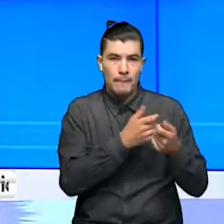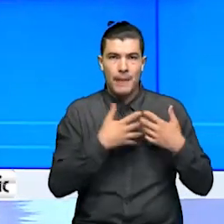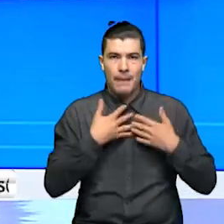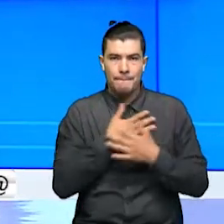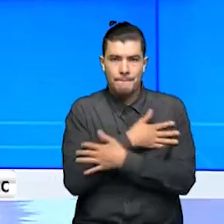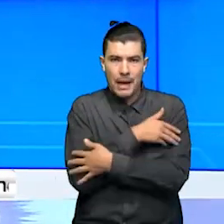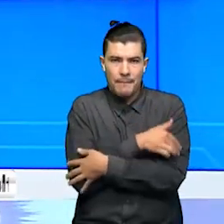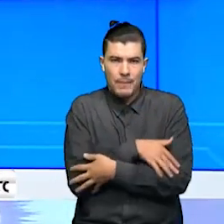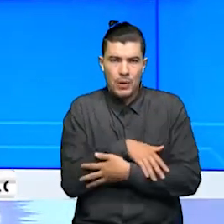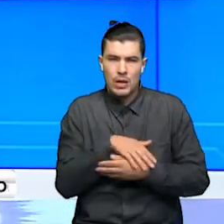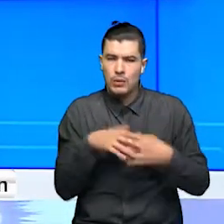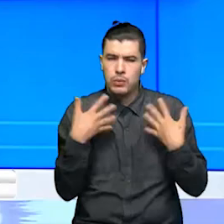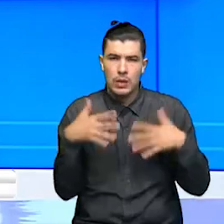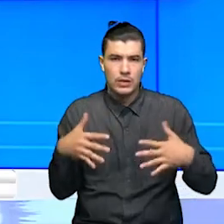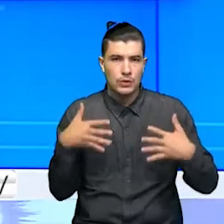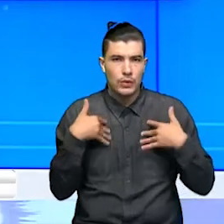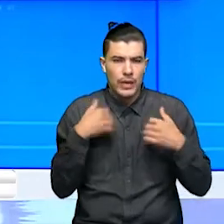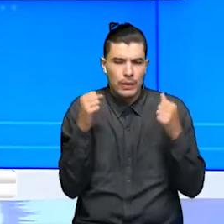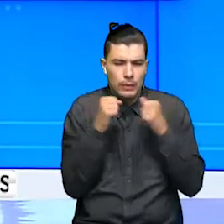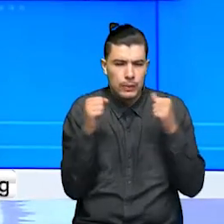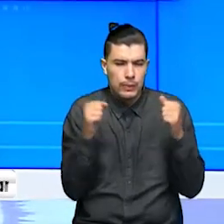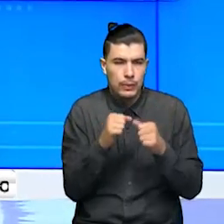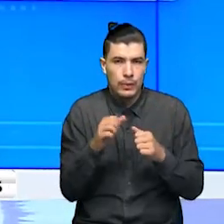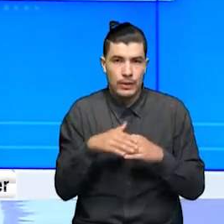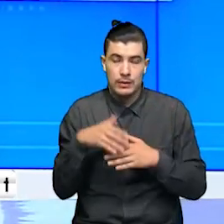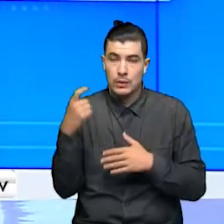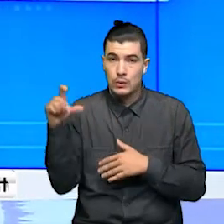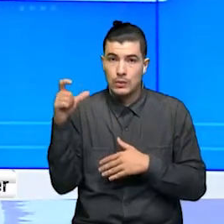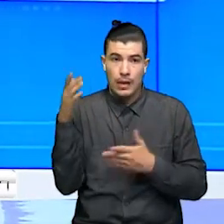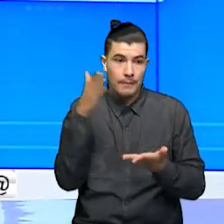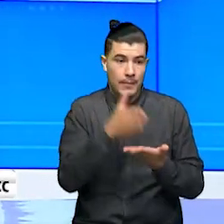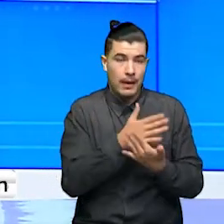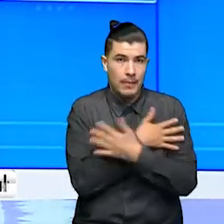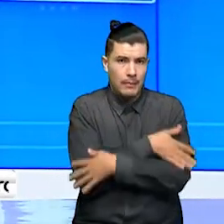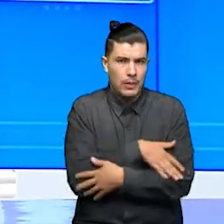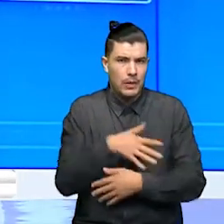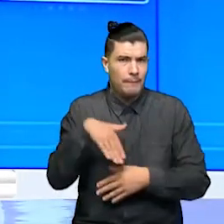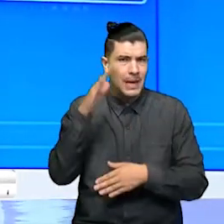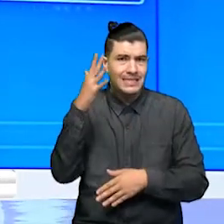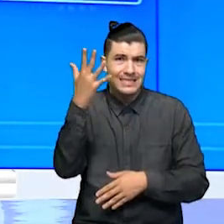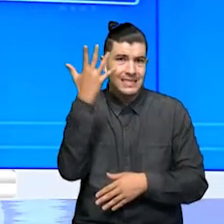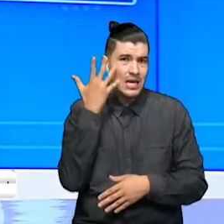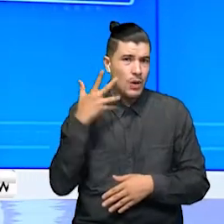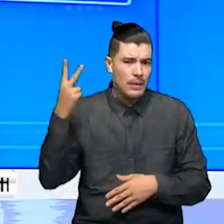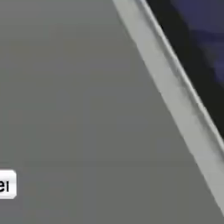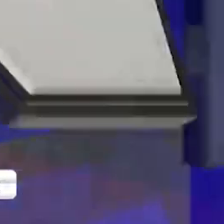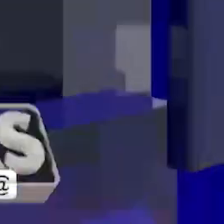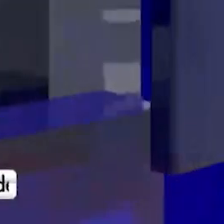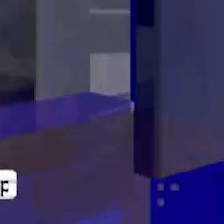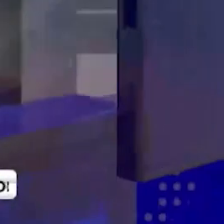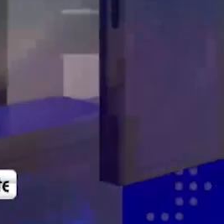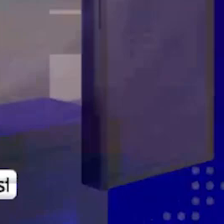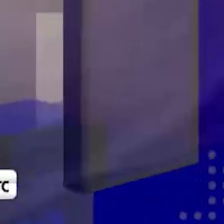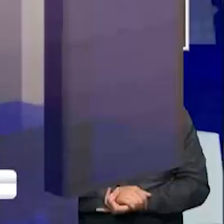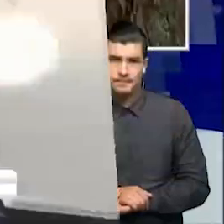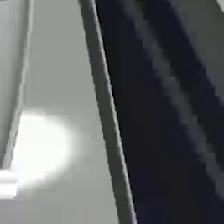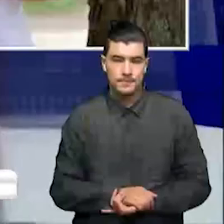de caminata de más de 5 días entre Cúcuta y Pamplona. Dolly Xiomara Niño con toda la información. Muy buenas tardes.